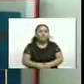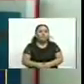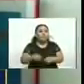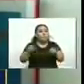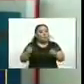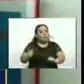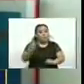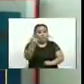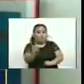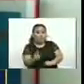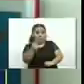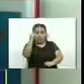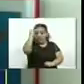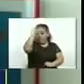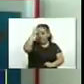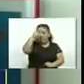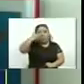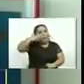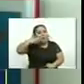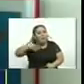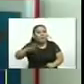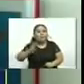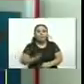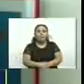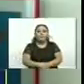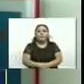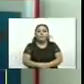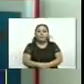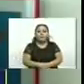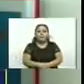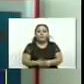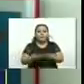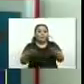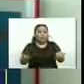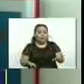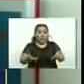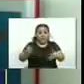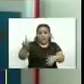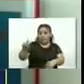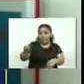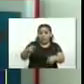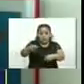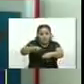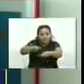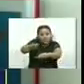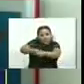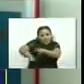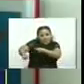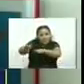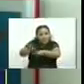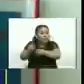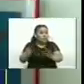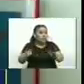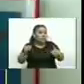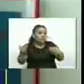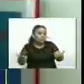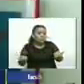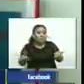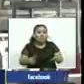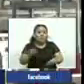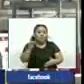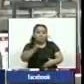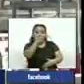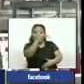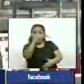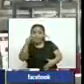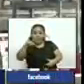Trump decida, por ejemplo, que ahora el tratado comercial que toca renegociar es el de CAFTA, el de los